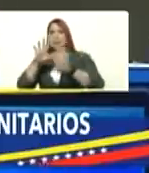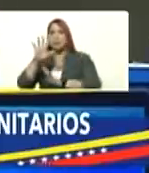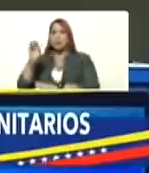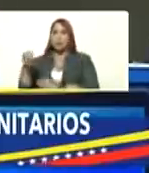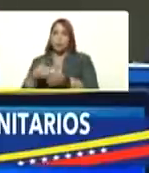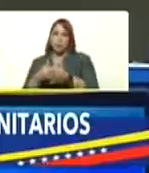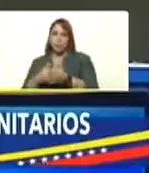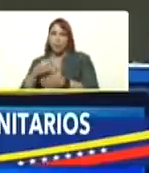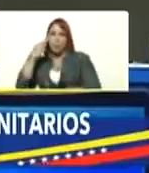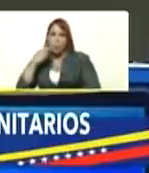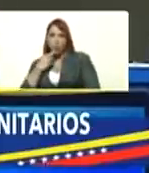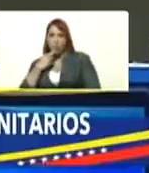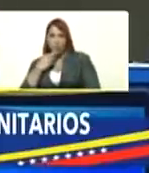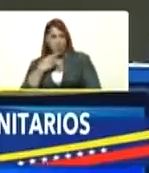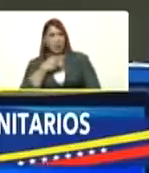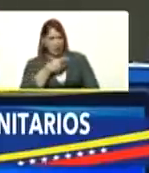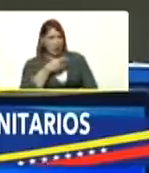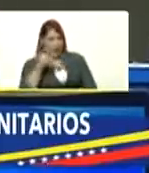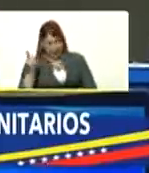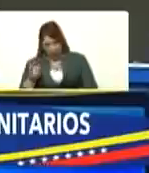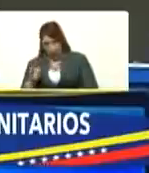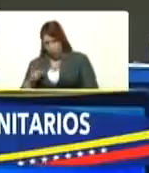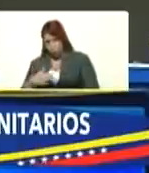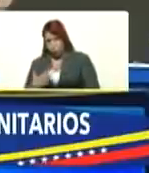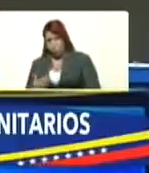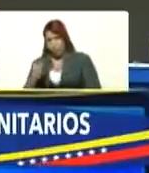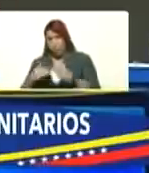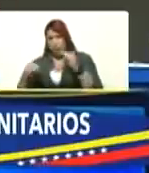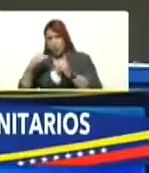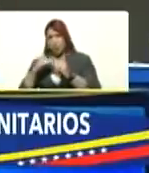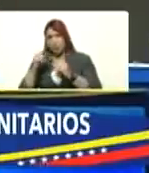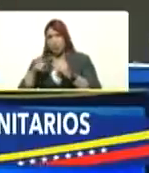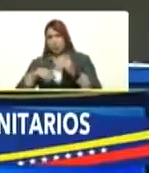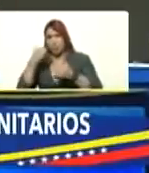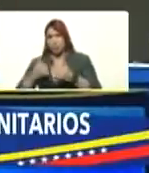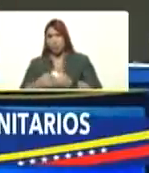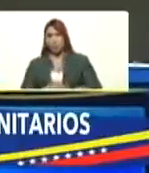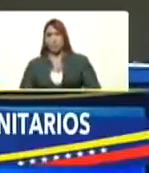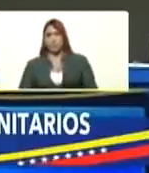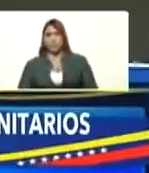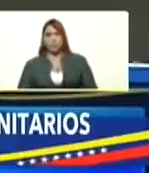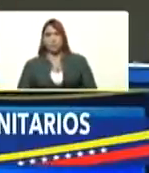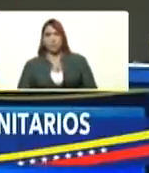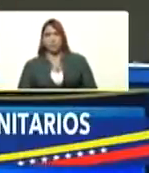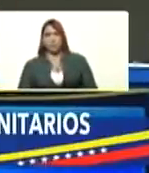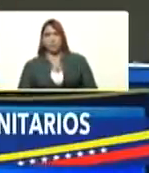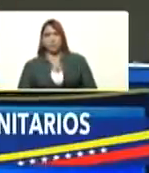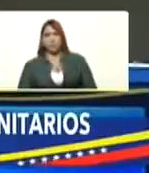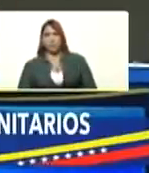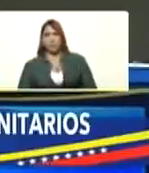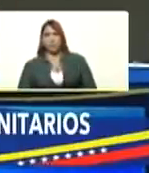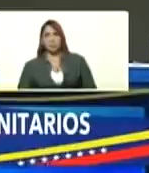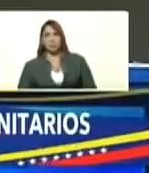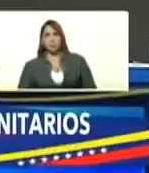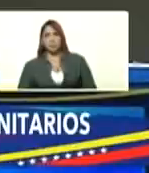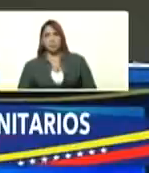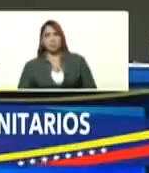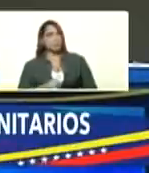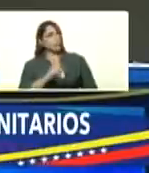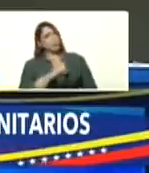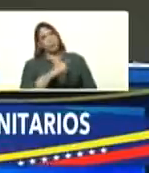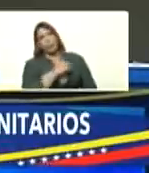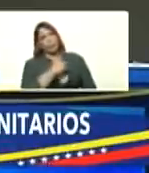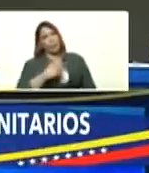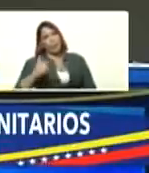digitales. Ajá, ¿y eso te alcanza para los proyectos? No, presidente. Ahí tengo... Ahí no quiero aprovecharme